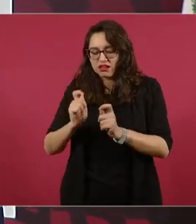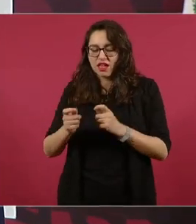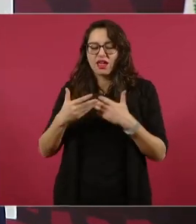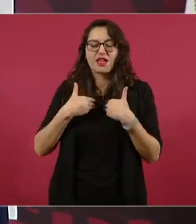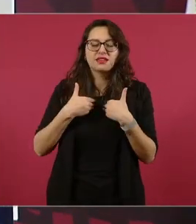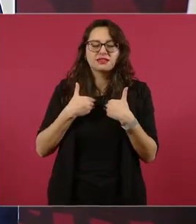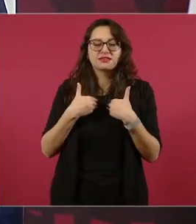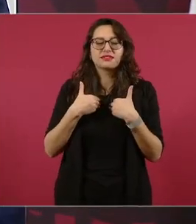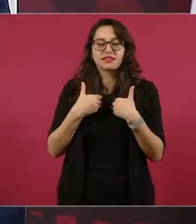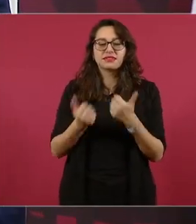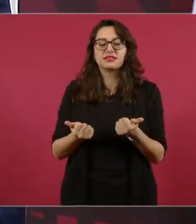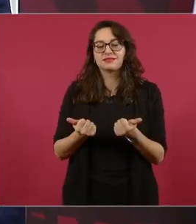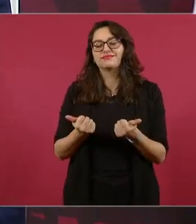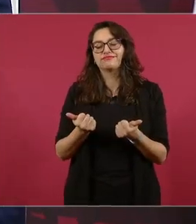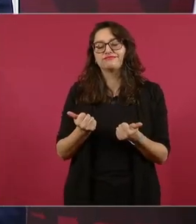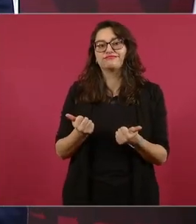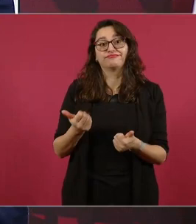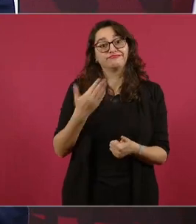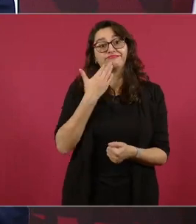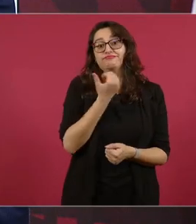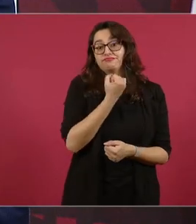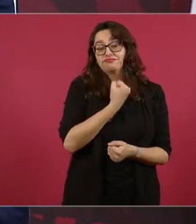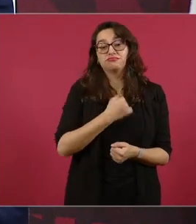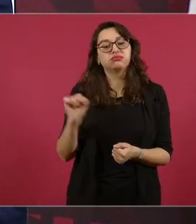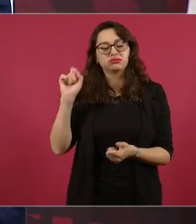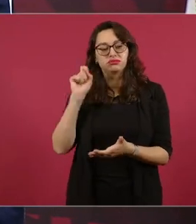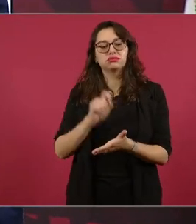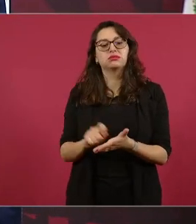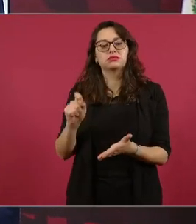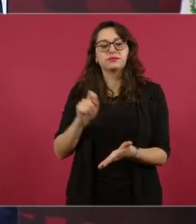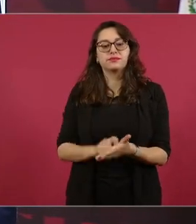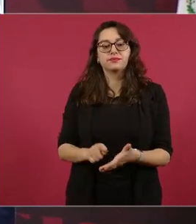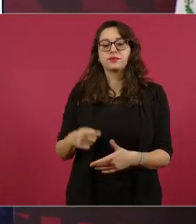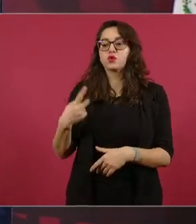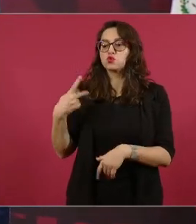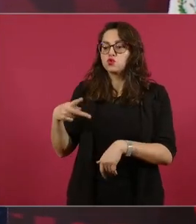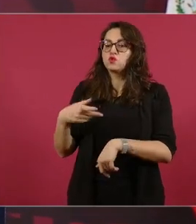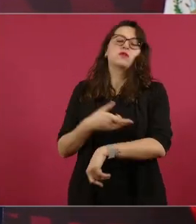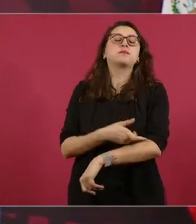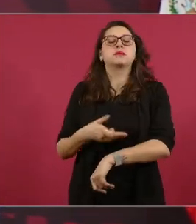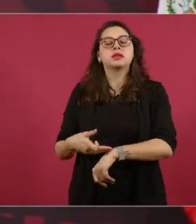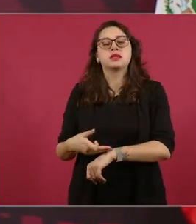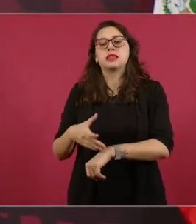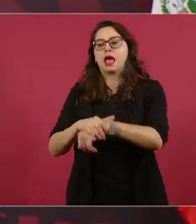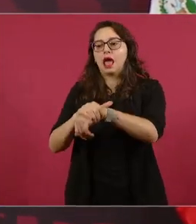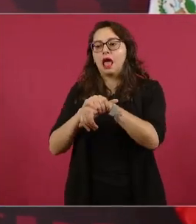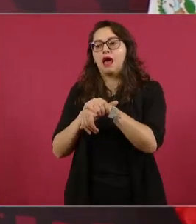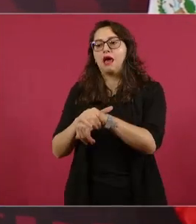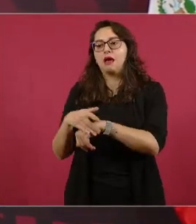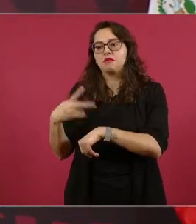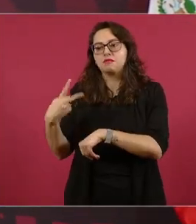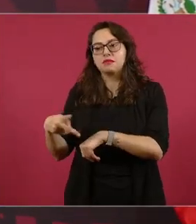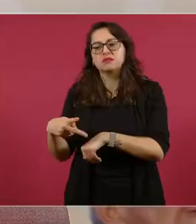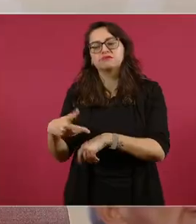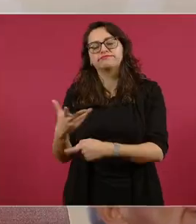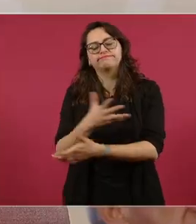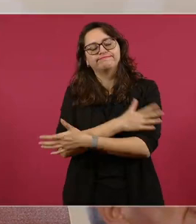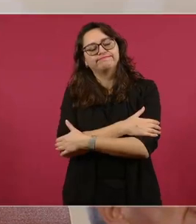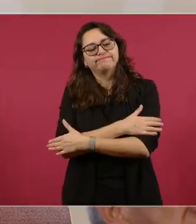Y un abrazo a sus familiares, a sus amigos, un gran,